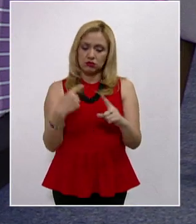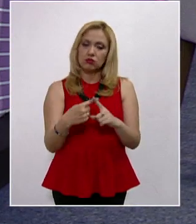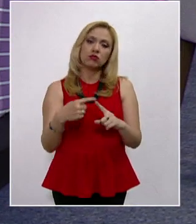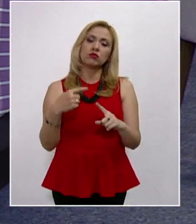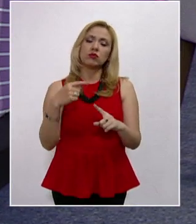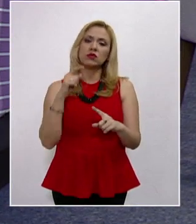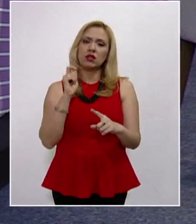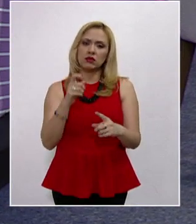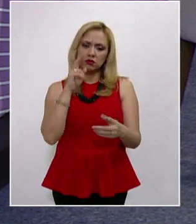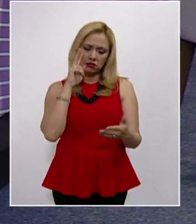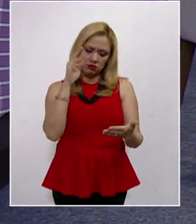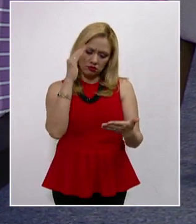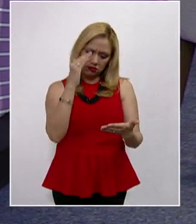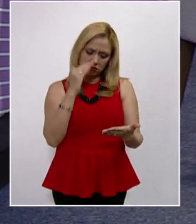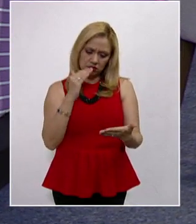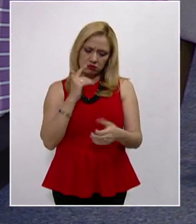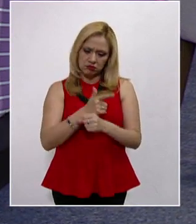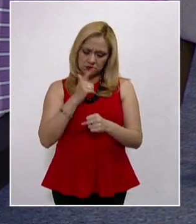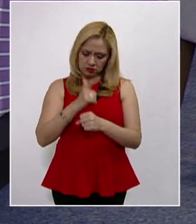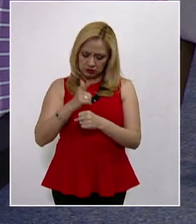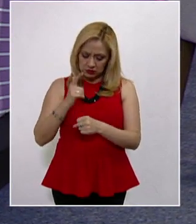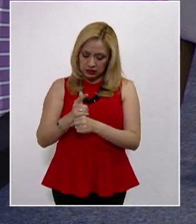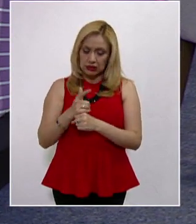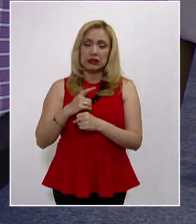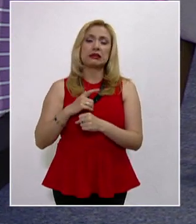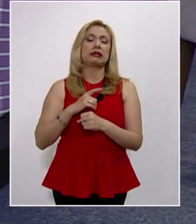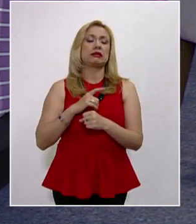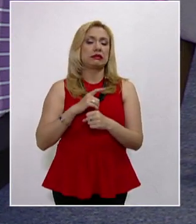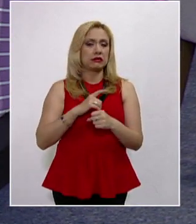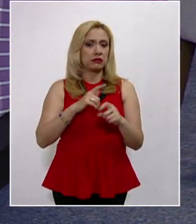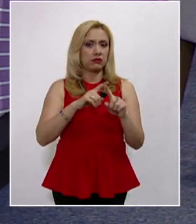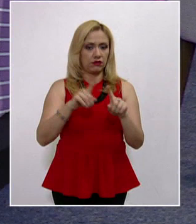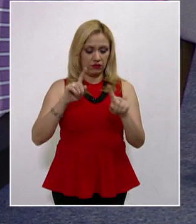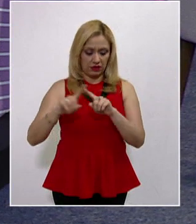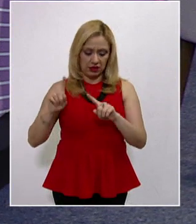hemos venido documentando son varias